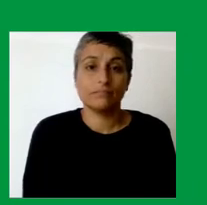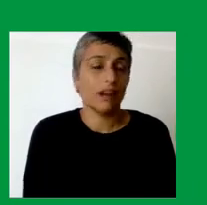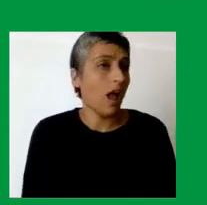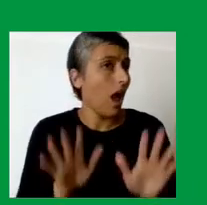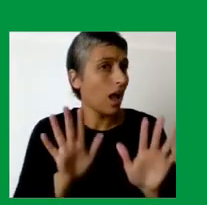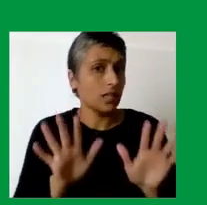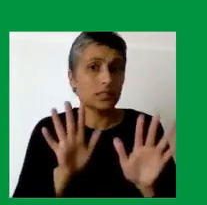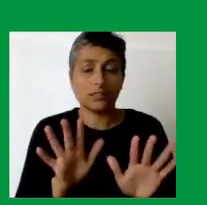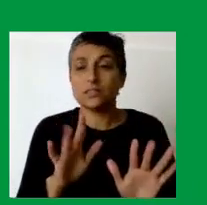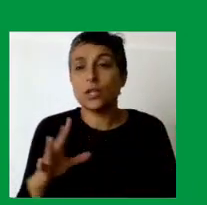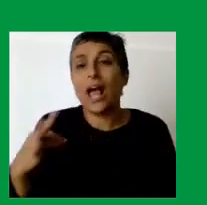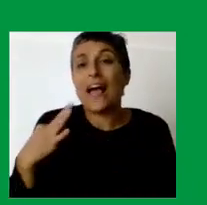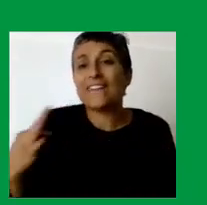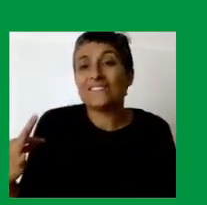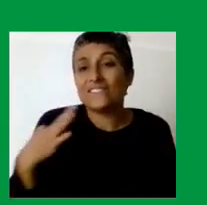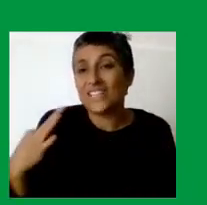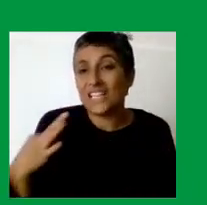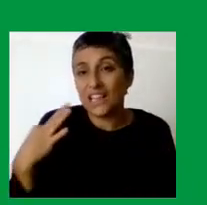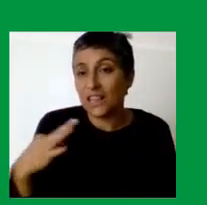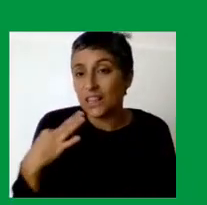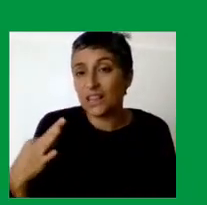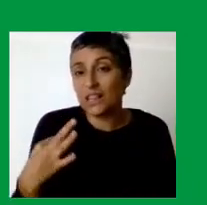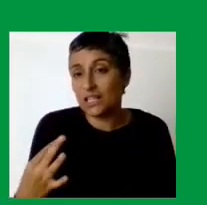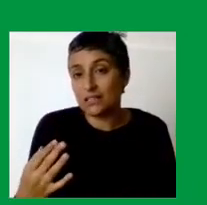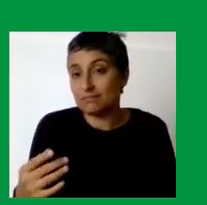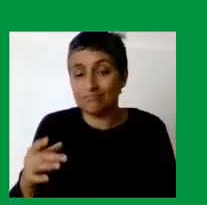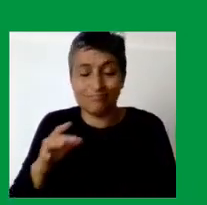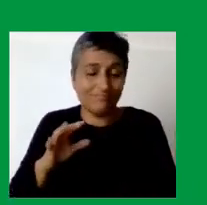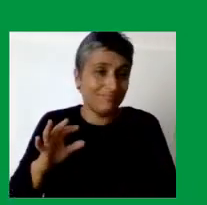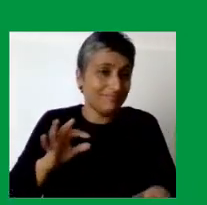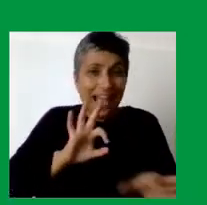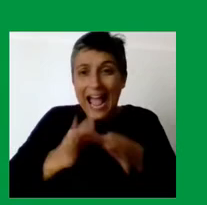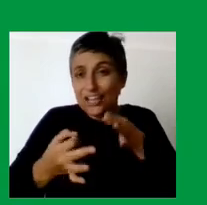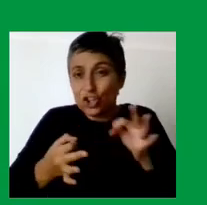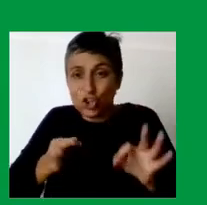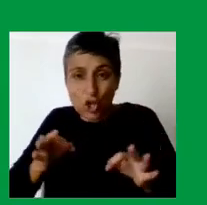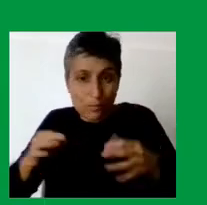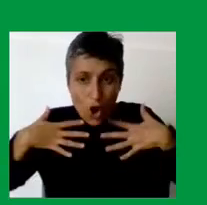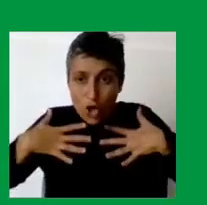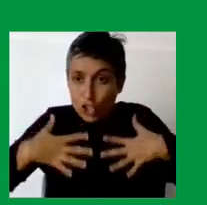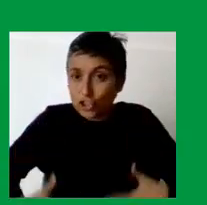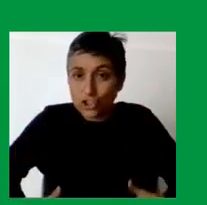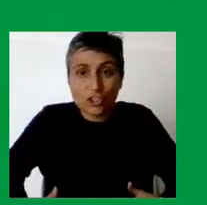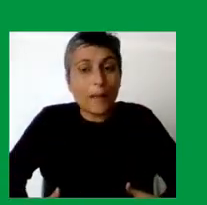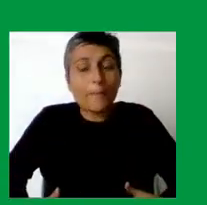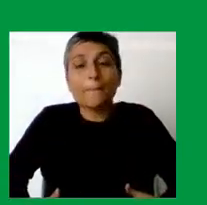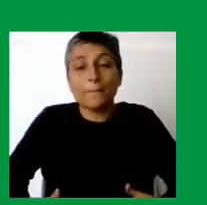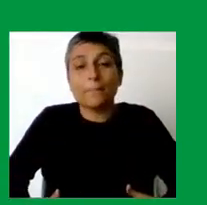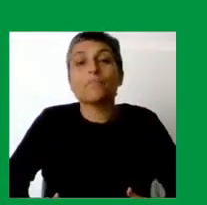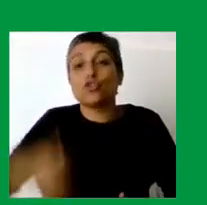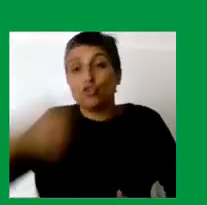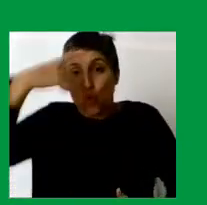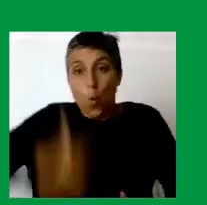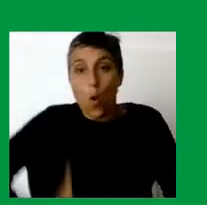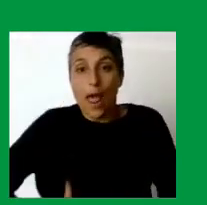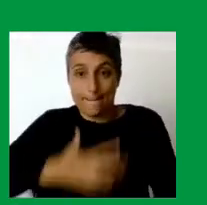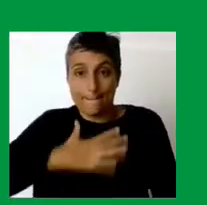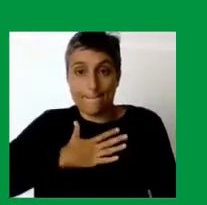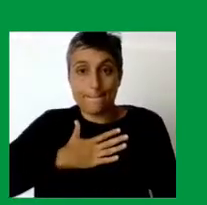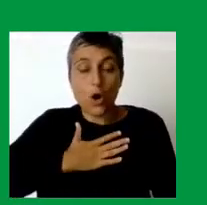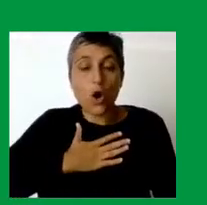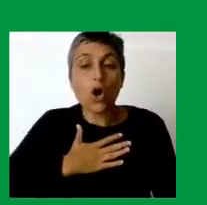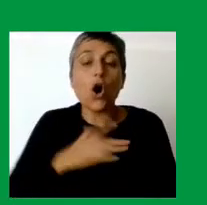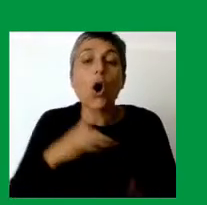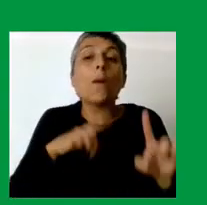sea, nuestra vida de material, como digo, de átomos y de física, tenemos este cuerpo, somos este cuerpo, pero